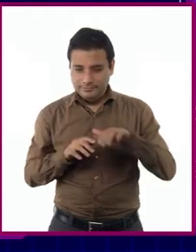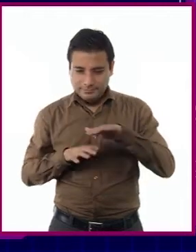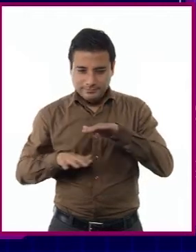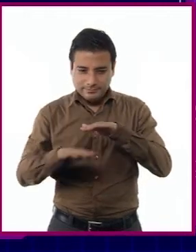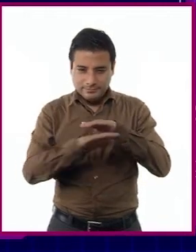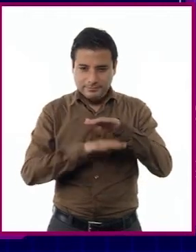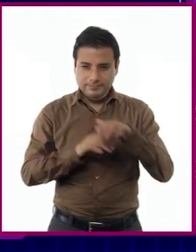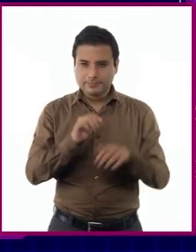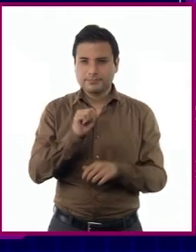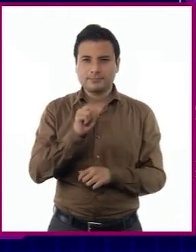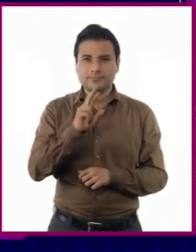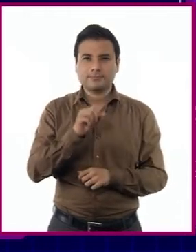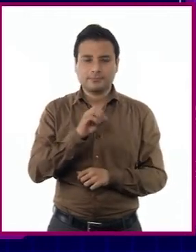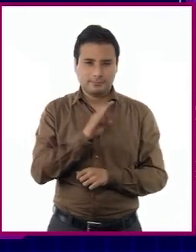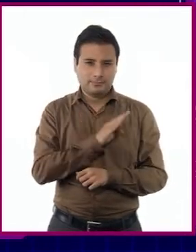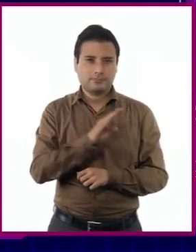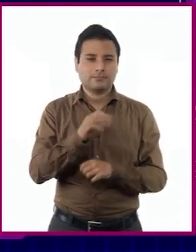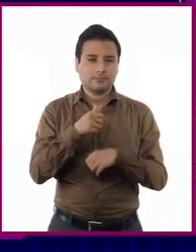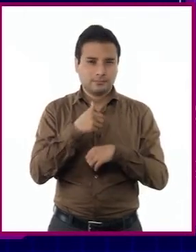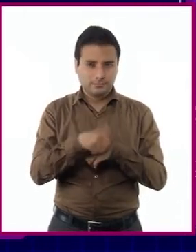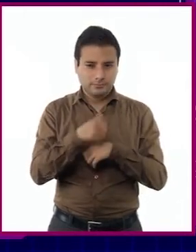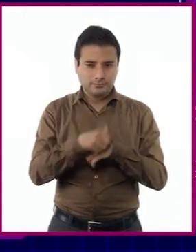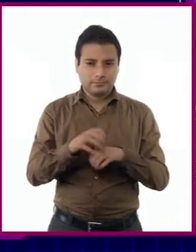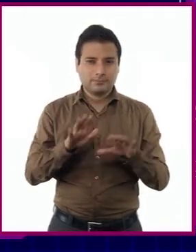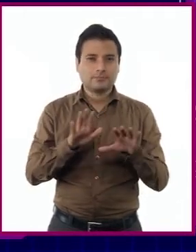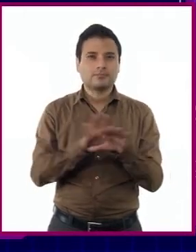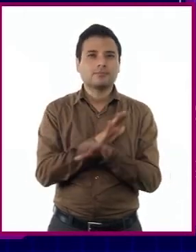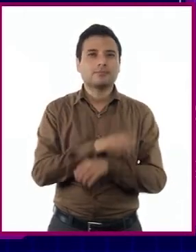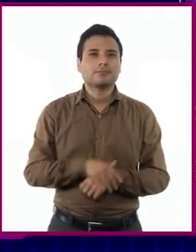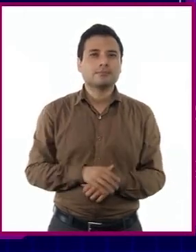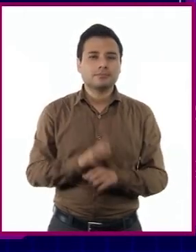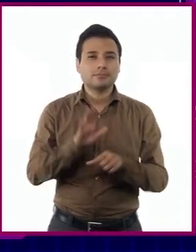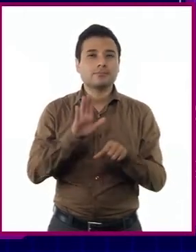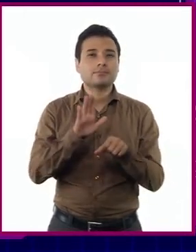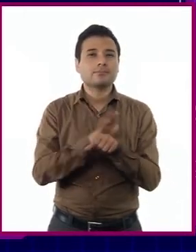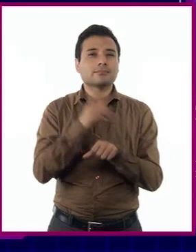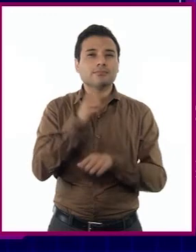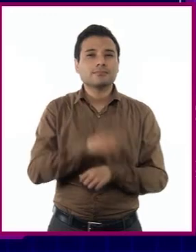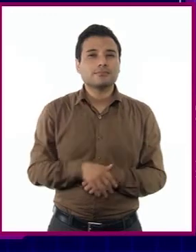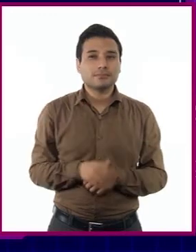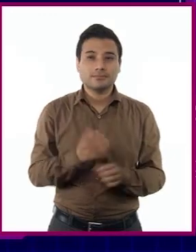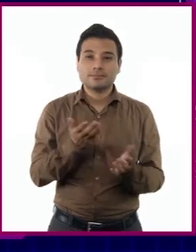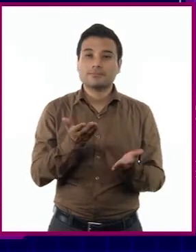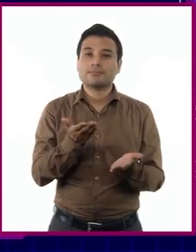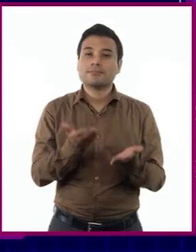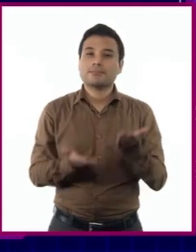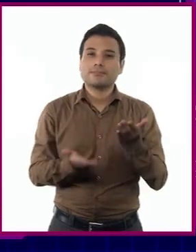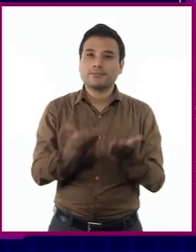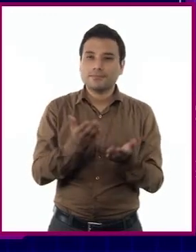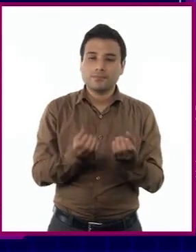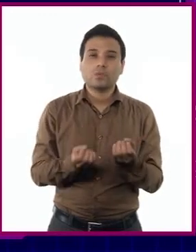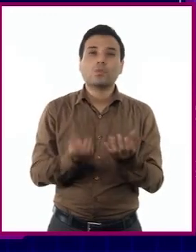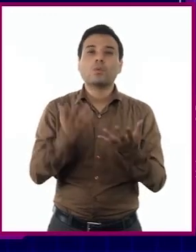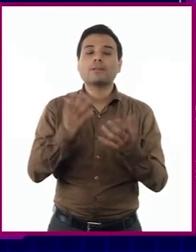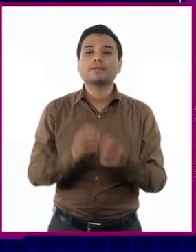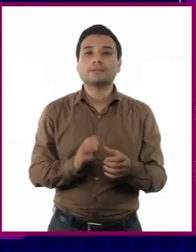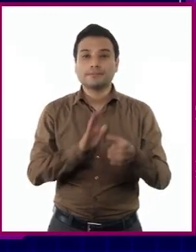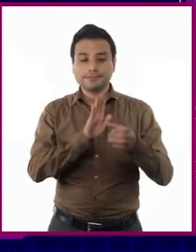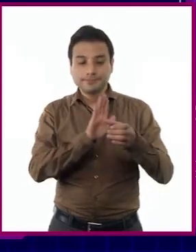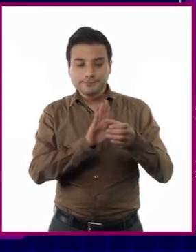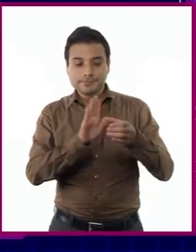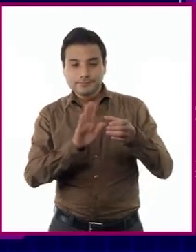pueden variar porque dependen del número de caras del prisma recto que se encuentra inscrito en el